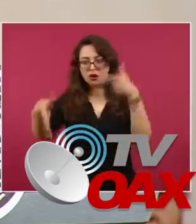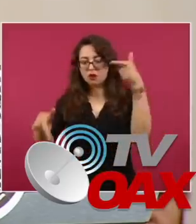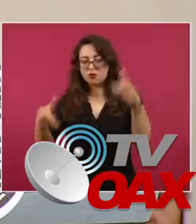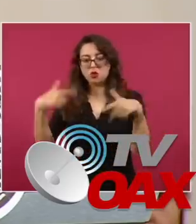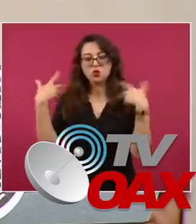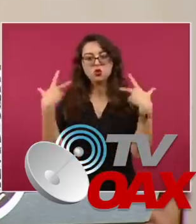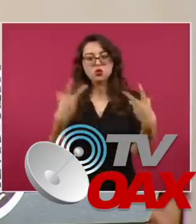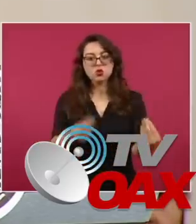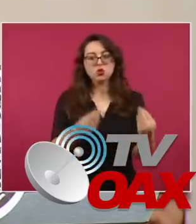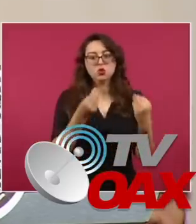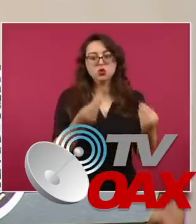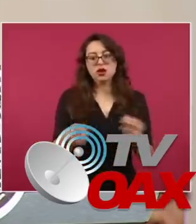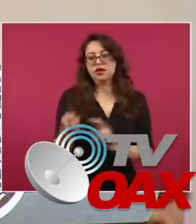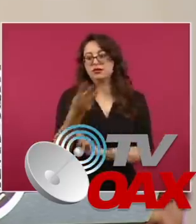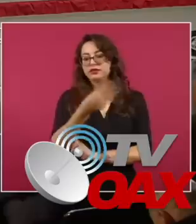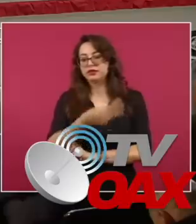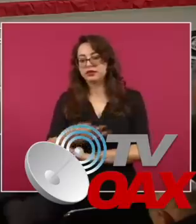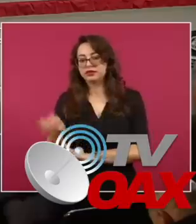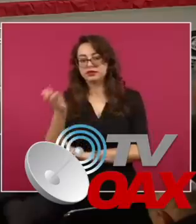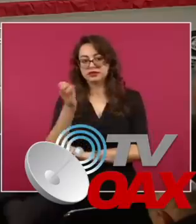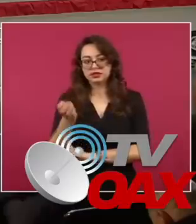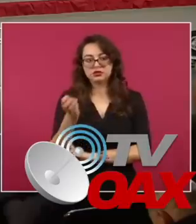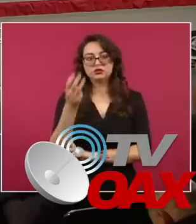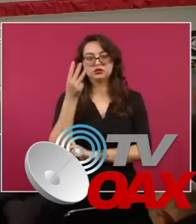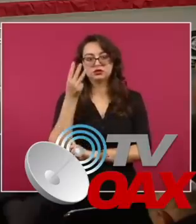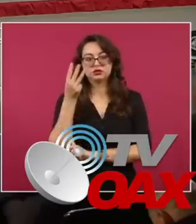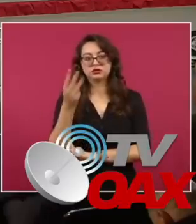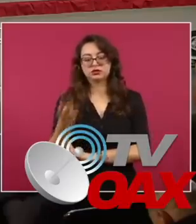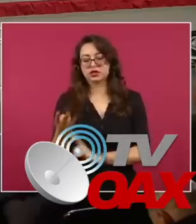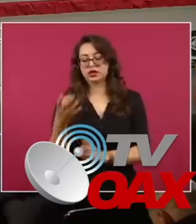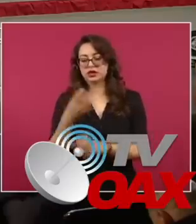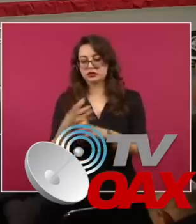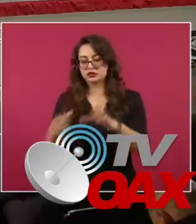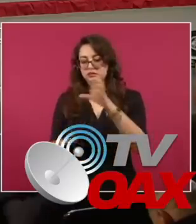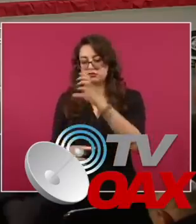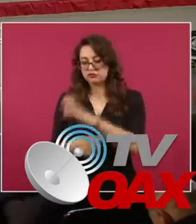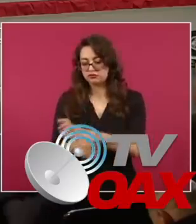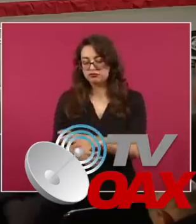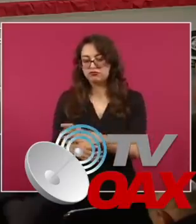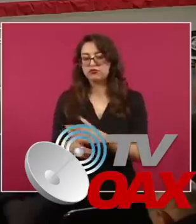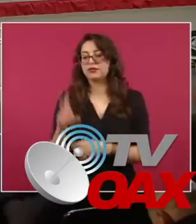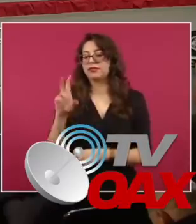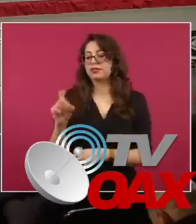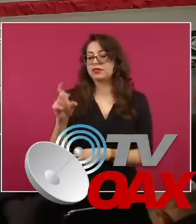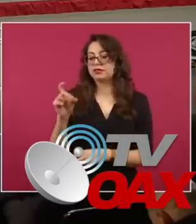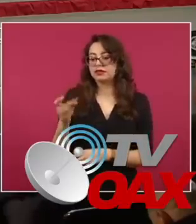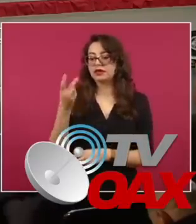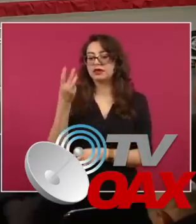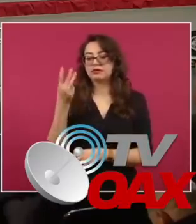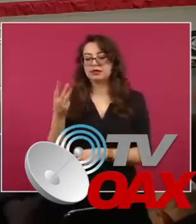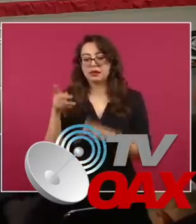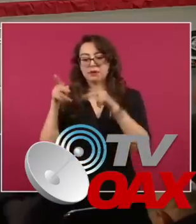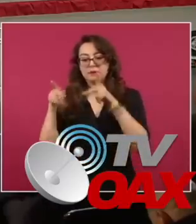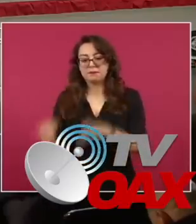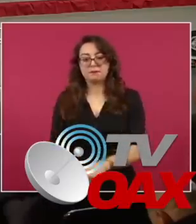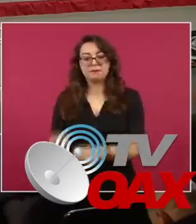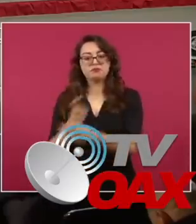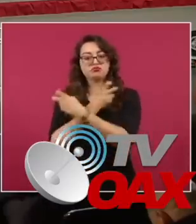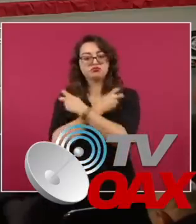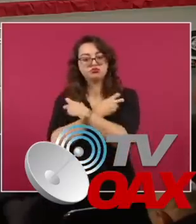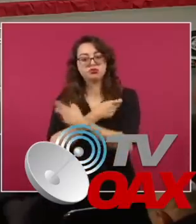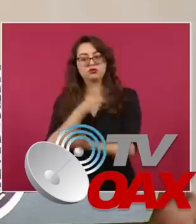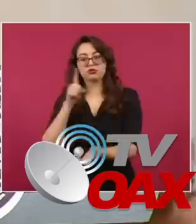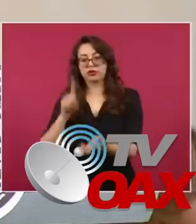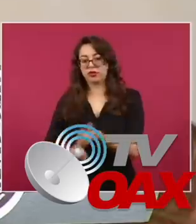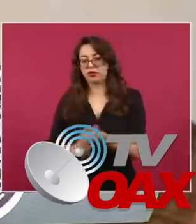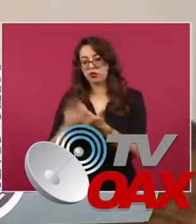arqueológicos, 303 bienes muebles y 33 entierros, muchos de ellos con ofrendas,